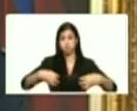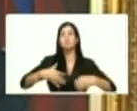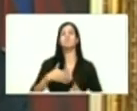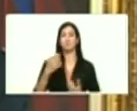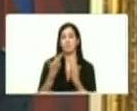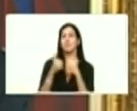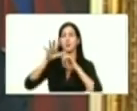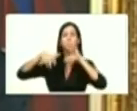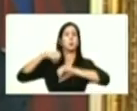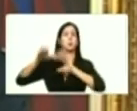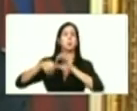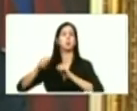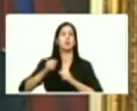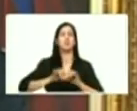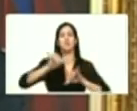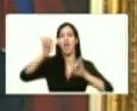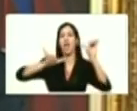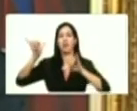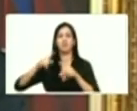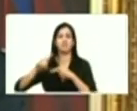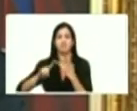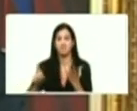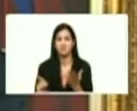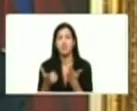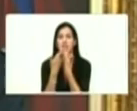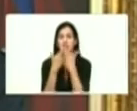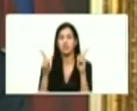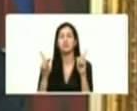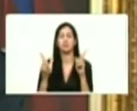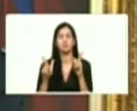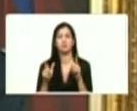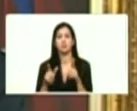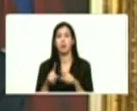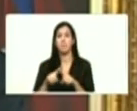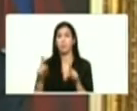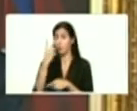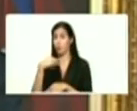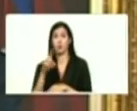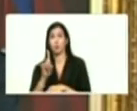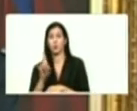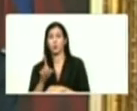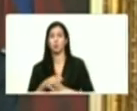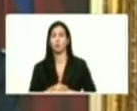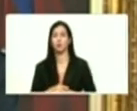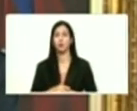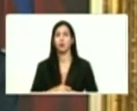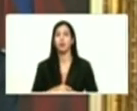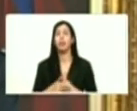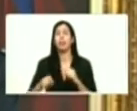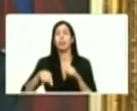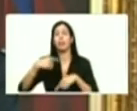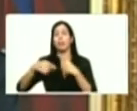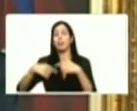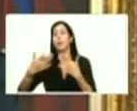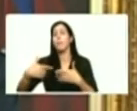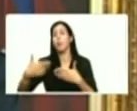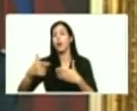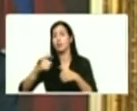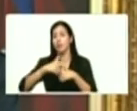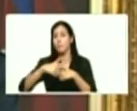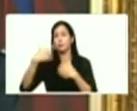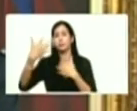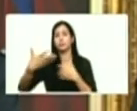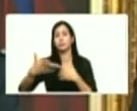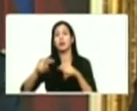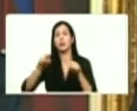y podía acceder a lo que llamaban sistema libre y al final terminó siendo en distintas épocas de la